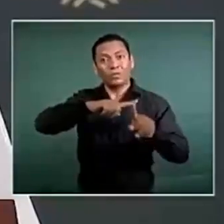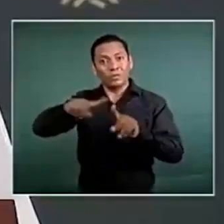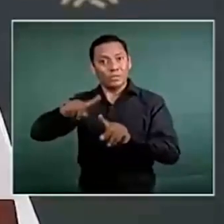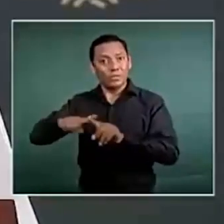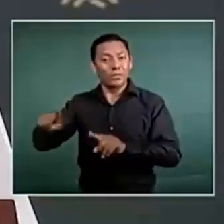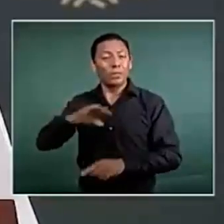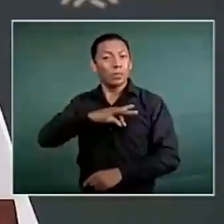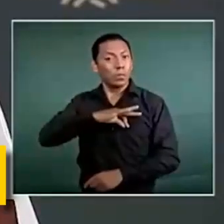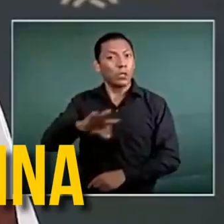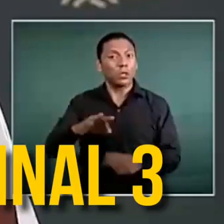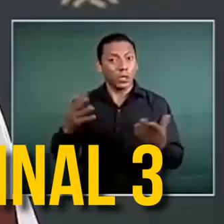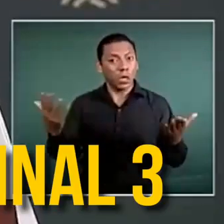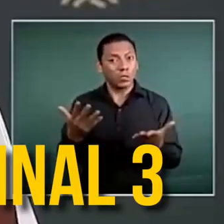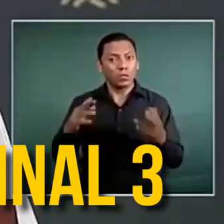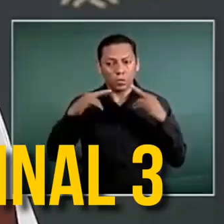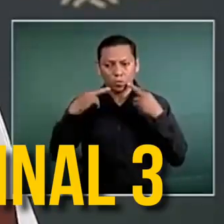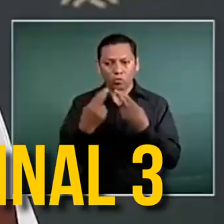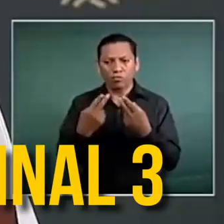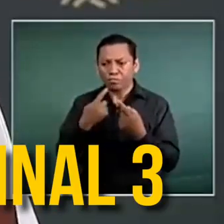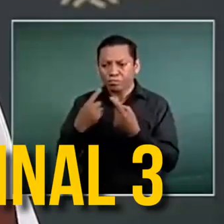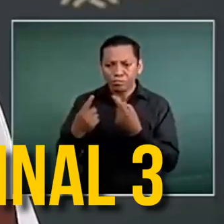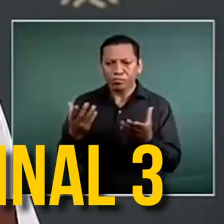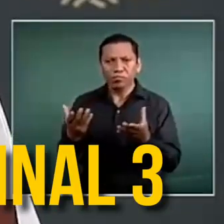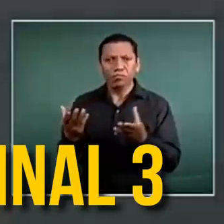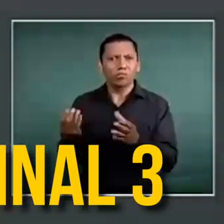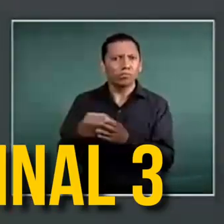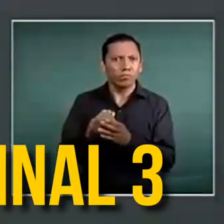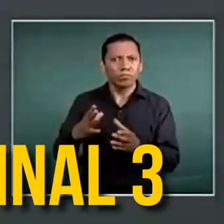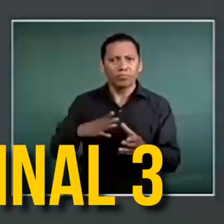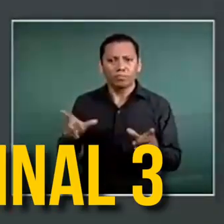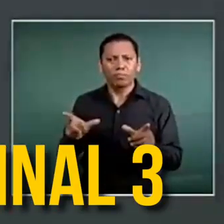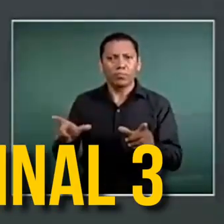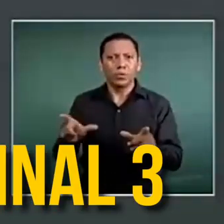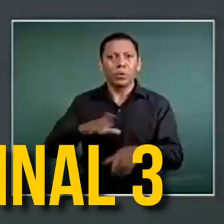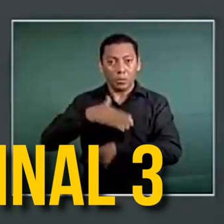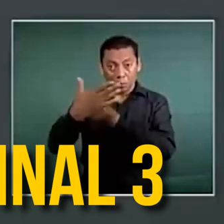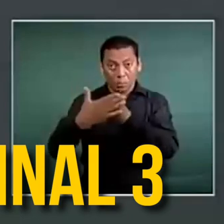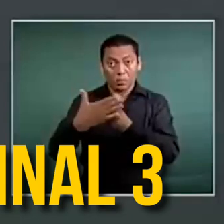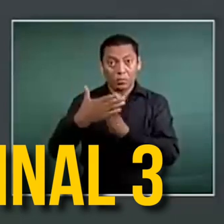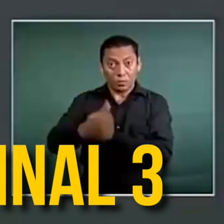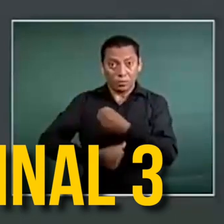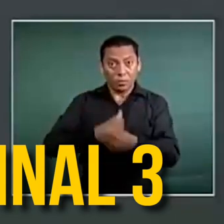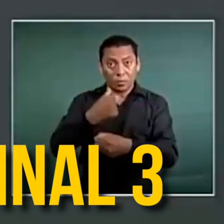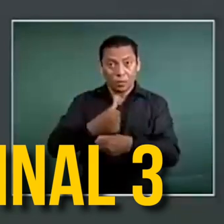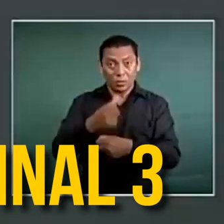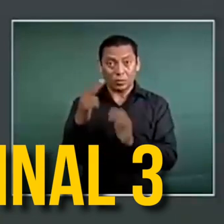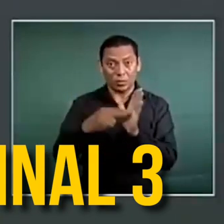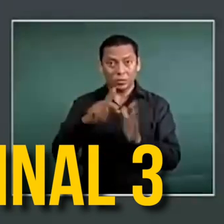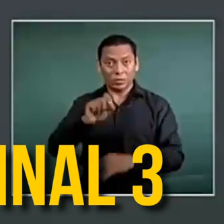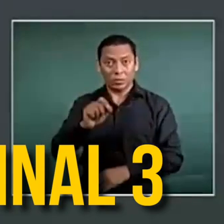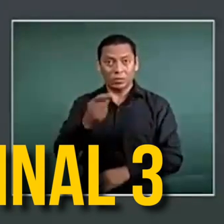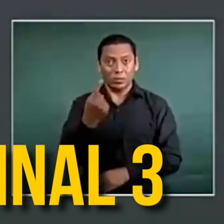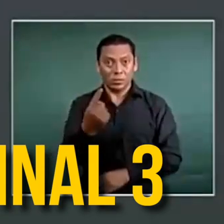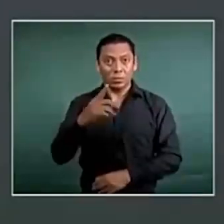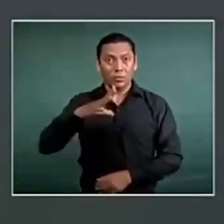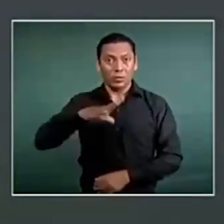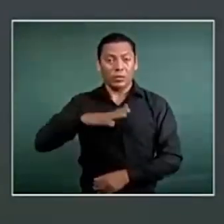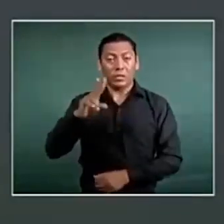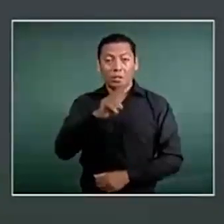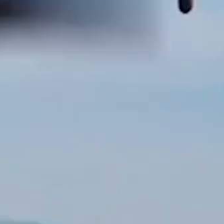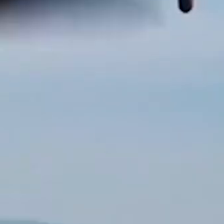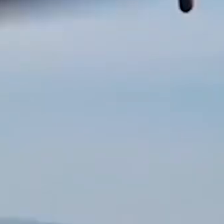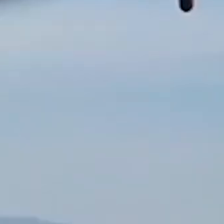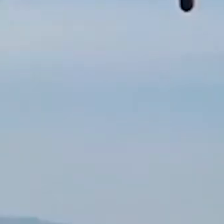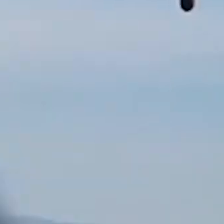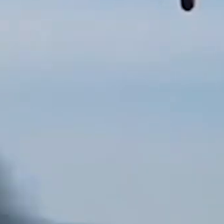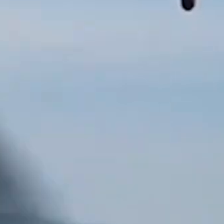El presidente Andrés Manuel López Obrador descartó que las obras de la Terminal 3 del Aeropuerto Internacional de la Ciudad de México se vayan a suspender por falta de